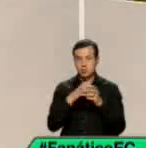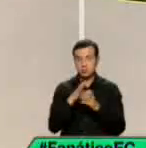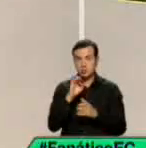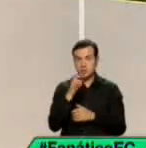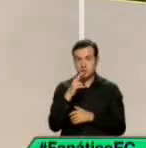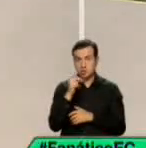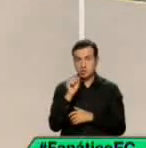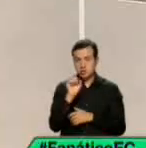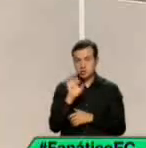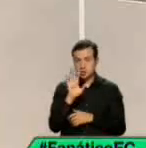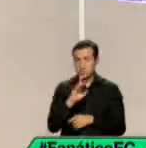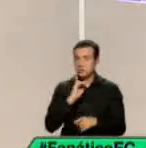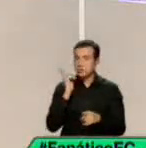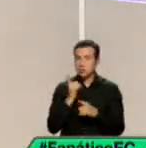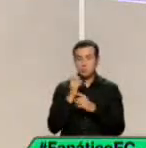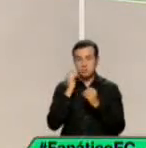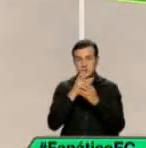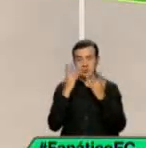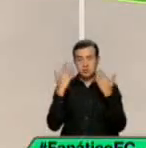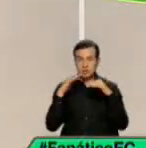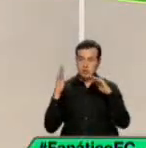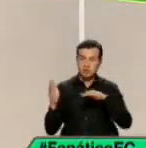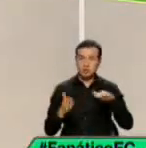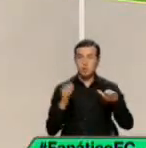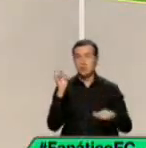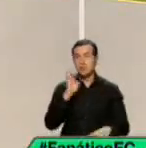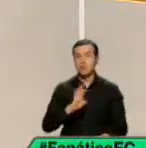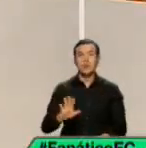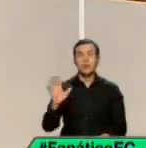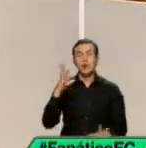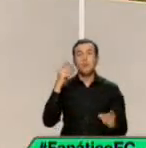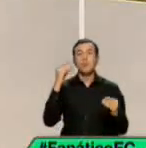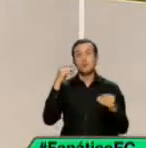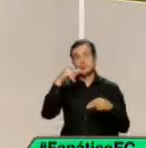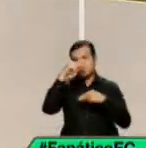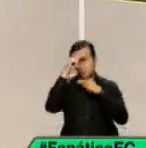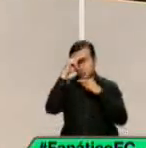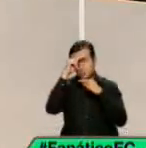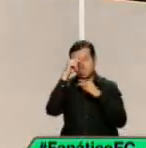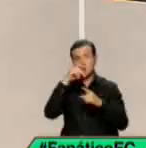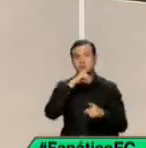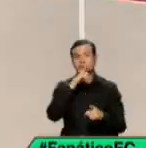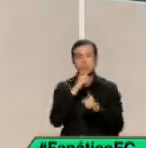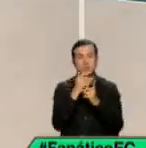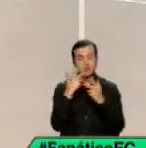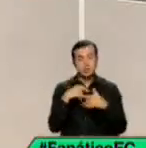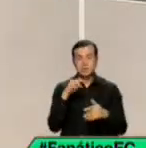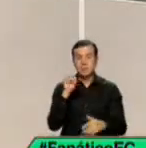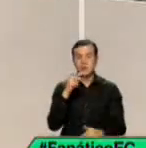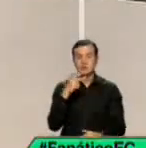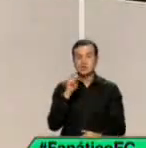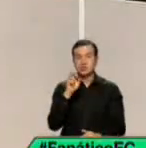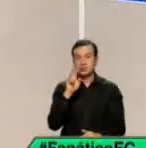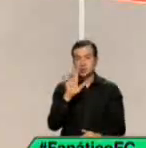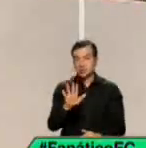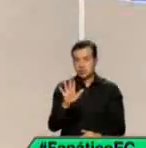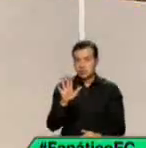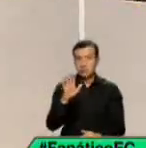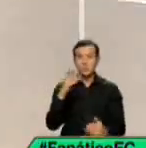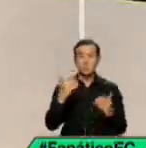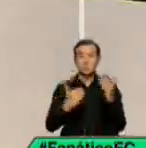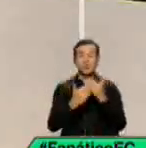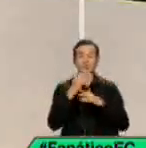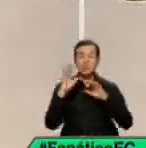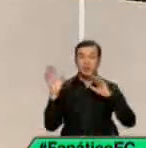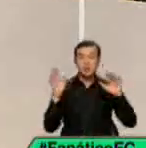Tigres. Cambiamos ahora de información y nos vamos hasta Europa, en donde hay muchas noticias, porque, por ejemplo, el Manchester City sigue en la búsqueda de un nuevo